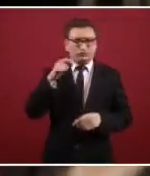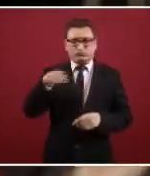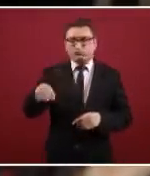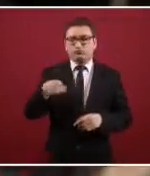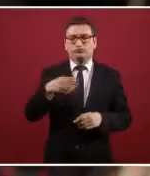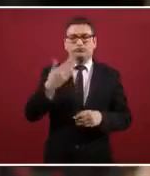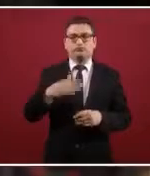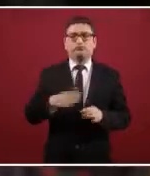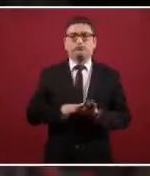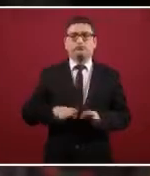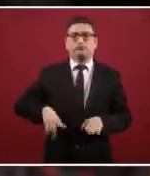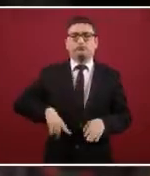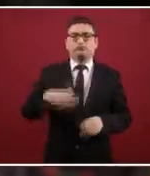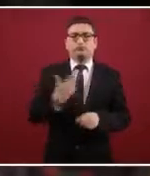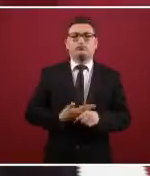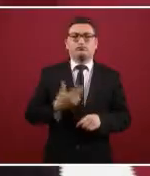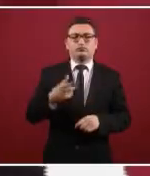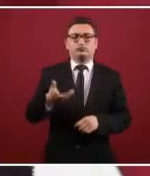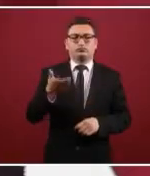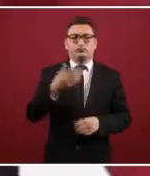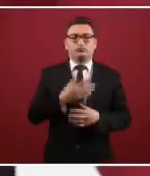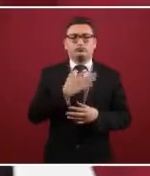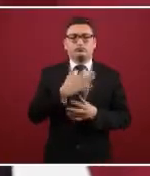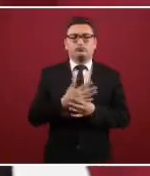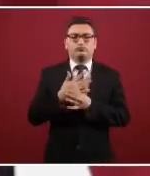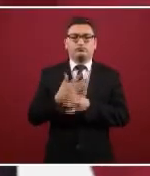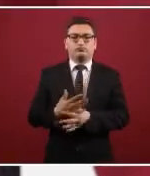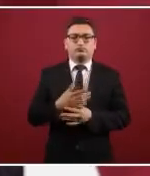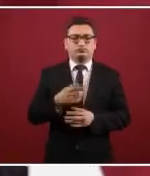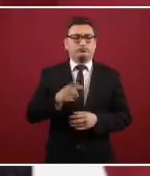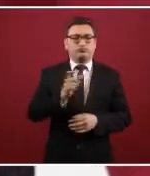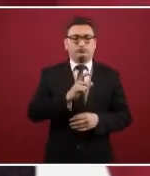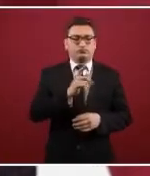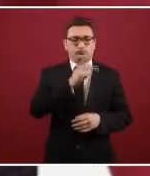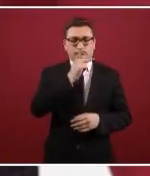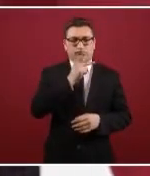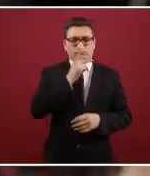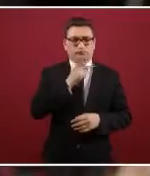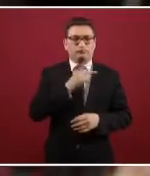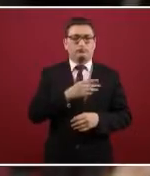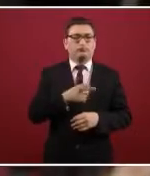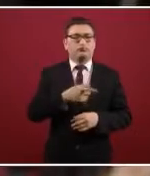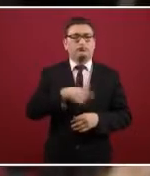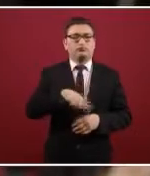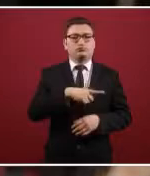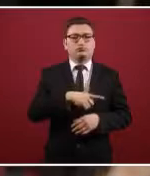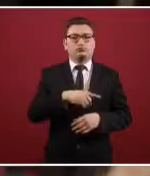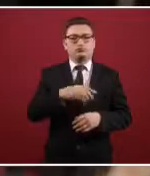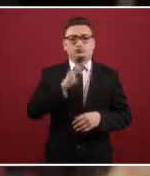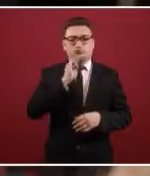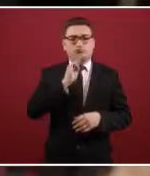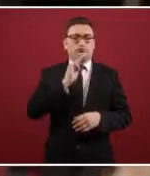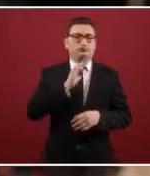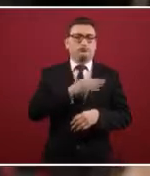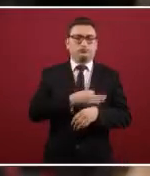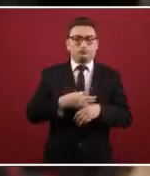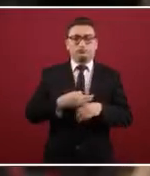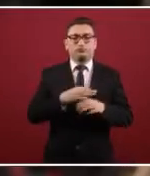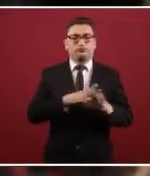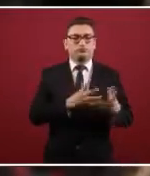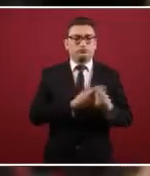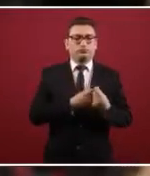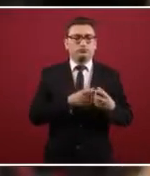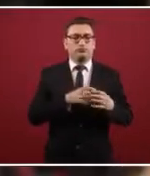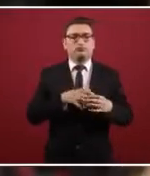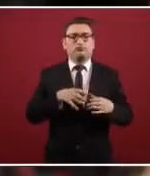del gobernador, que dice que incluir a familiares ahora ya no es nepotismo, sino eficiencia por el